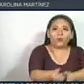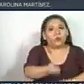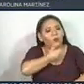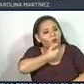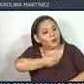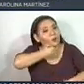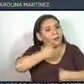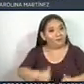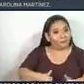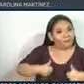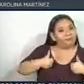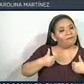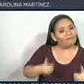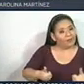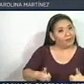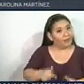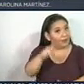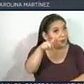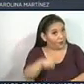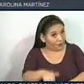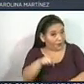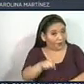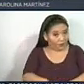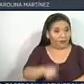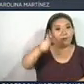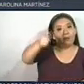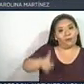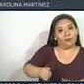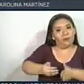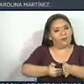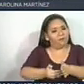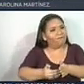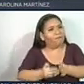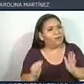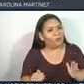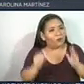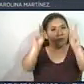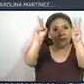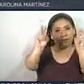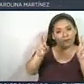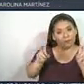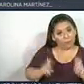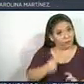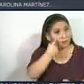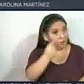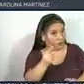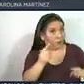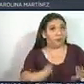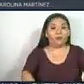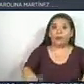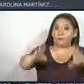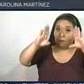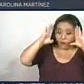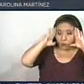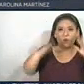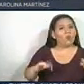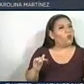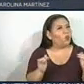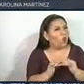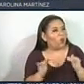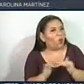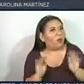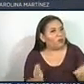muy positiva, también vamos a iniciar este nuevo mes y vamos a iniciar con nuestros titulares, presten mucha atención porque también nos encontramos